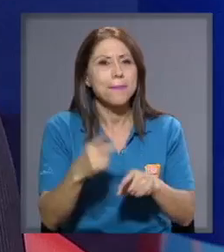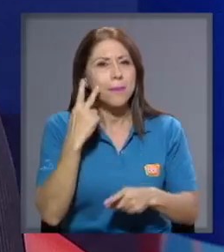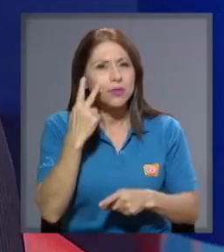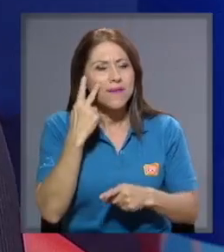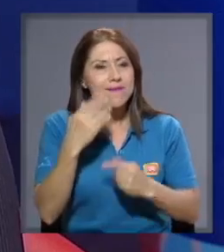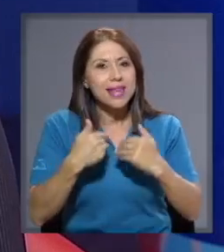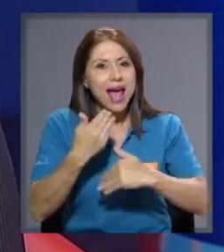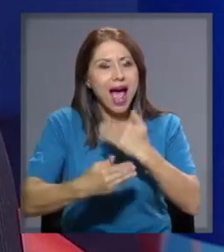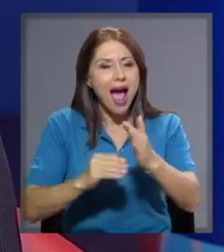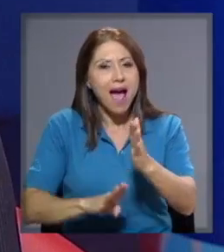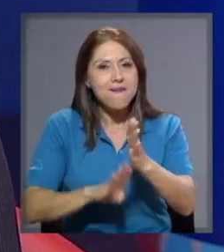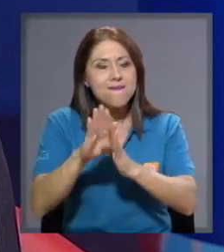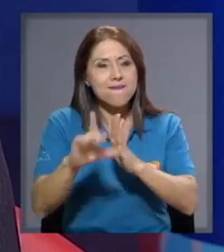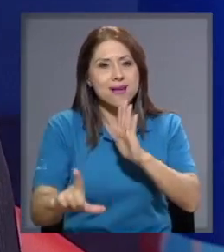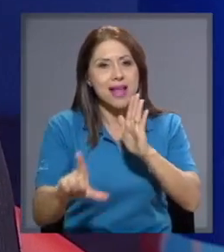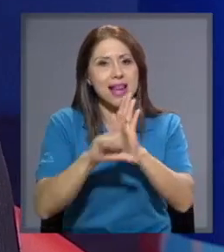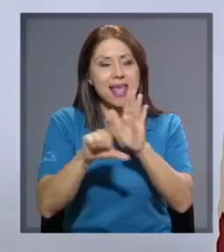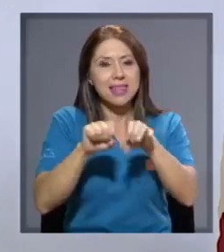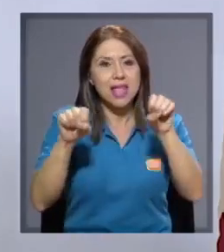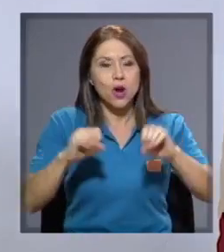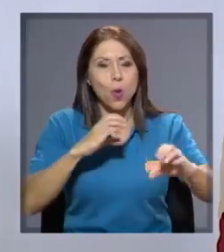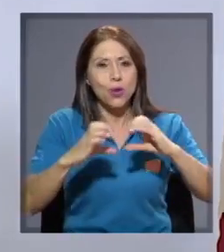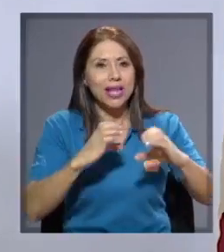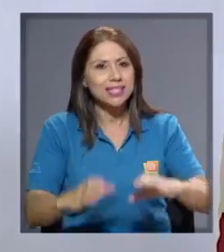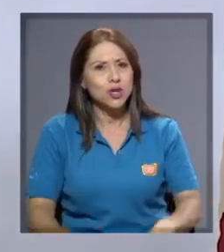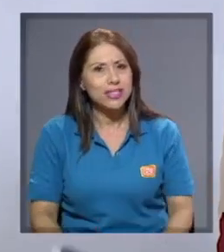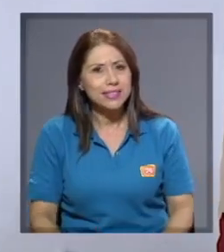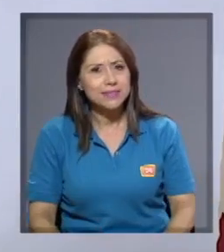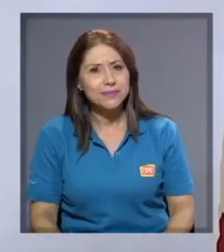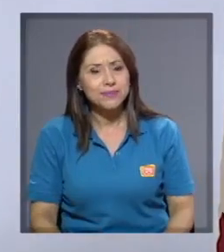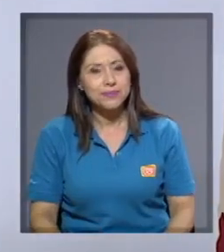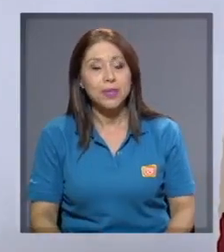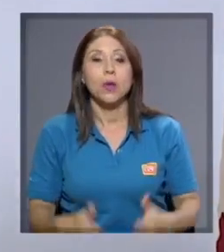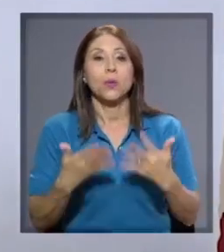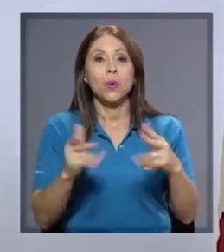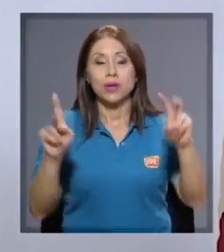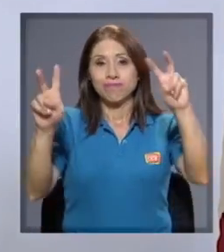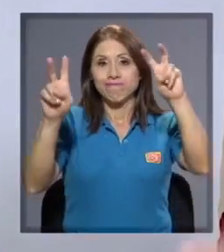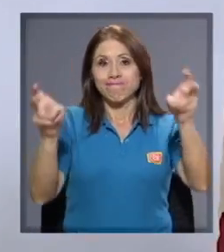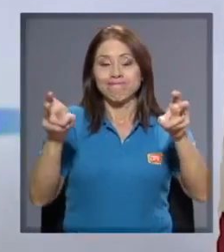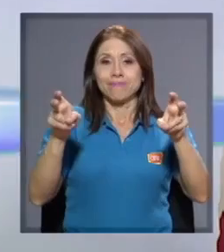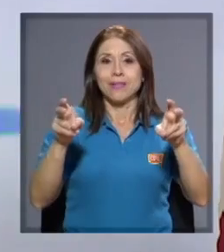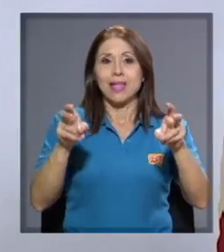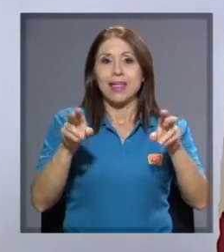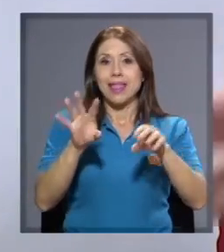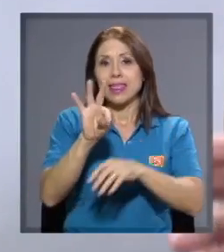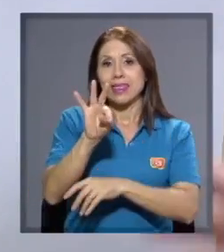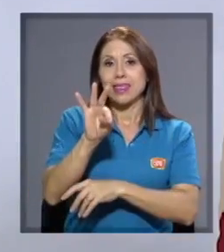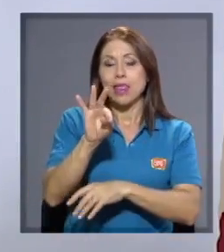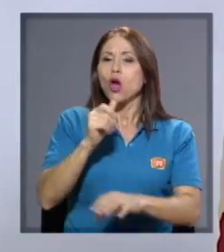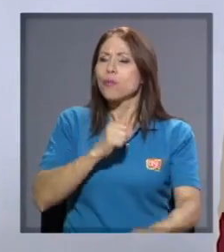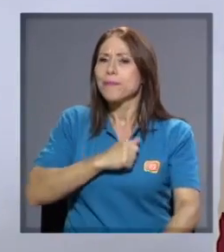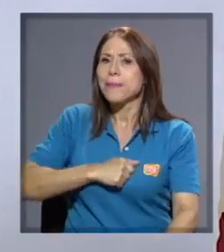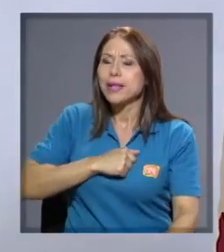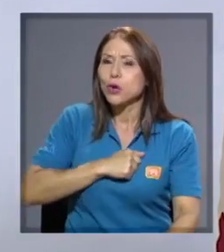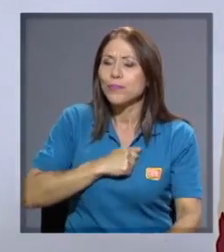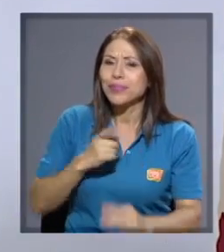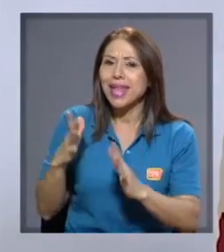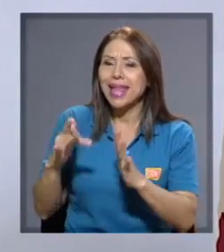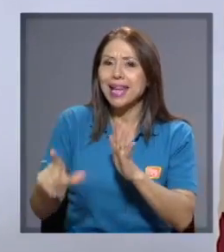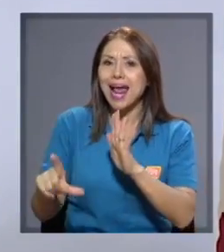avances en la ley de telecomunicaciones bueno en el tema de telecomunicación en la ley